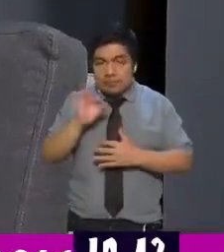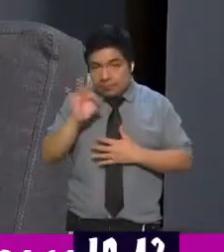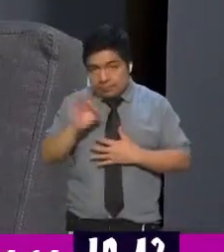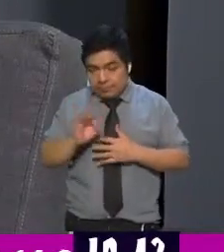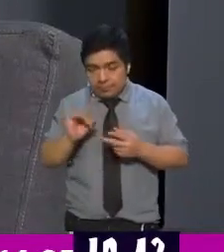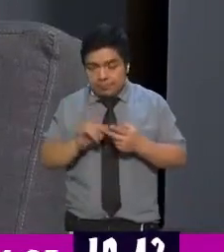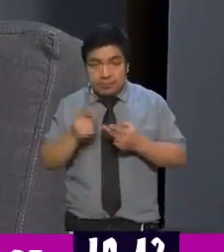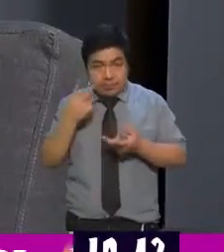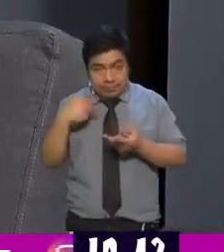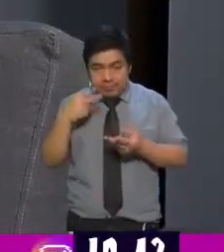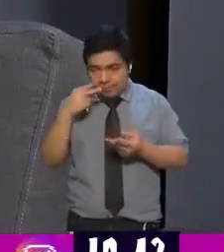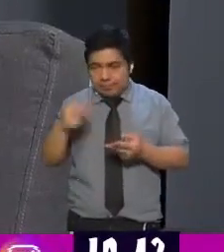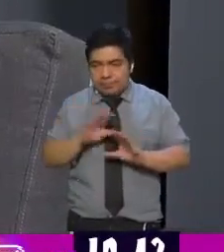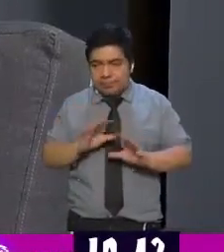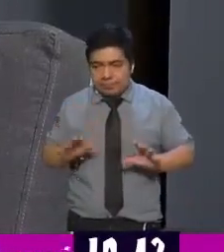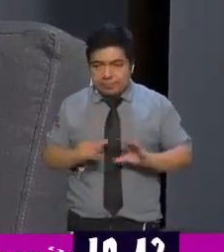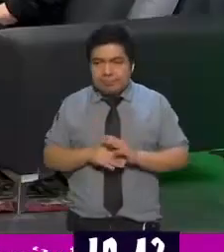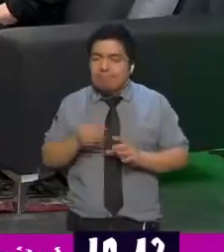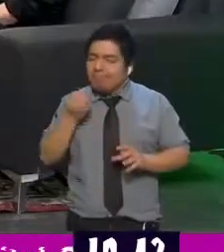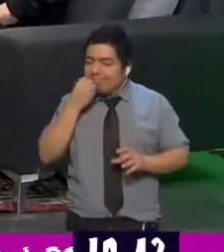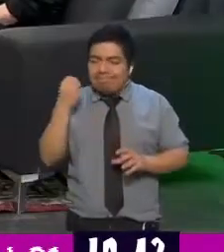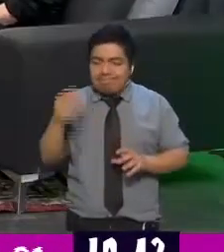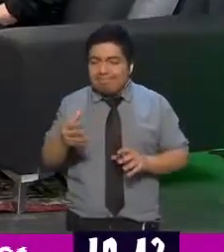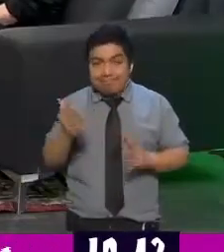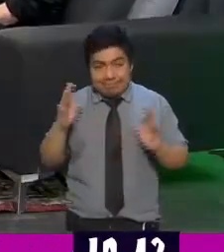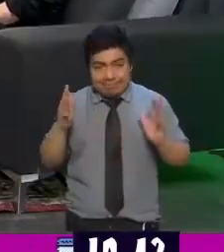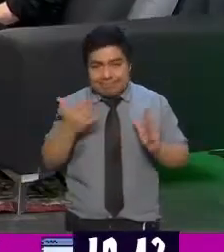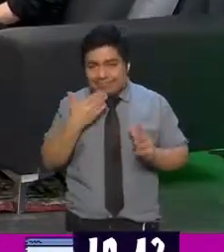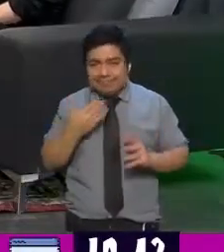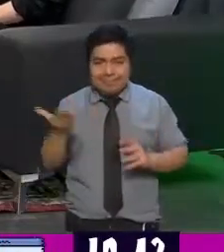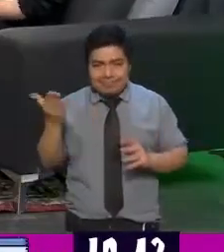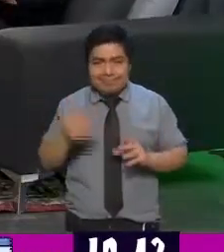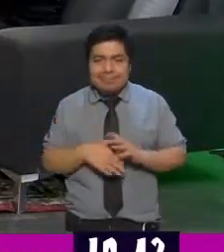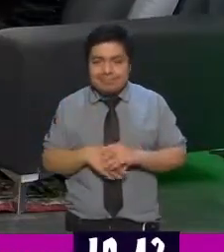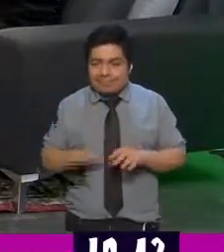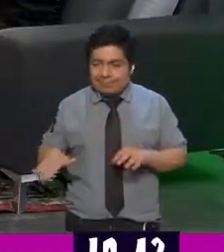promociones pues para que vengan a vernos. Está padrísimo. Un aplauso. ¡Dos para el camino! ¡Que no puedo!